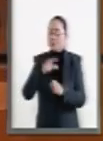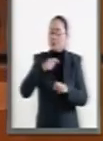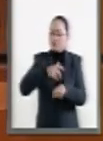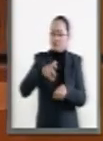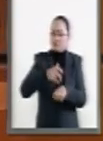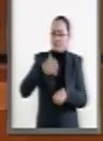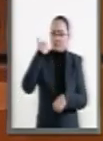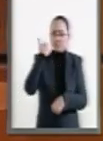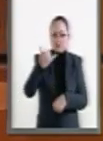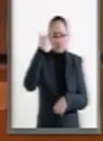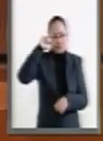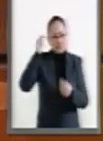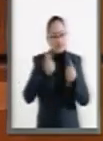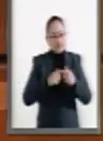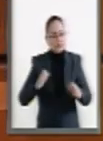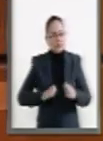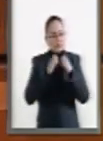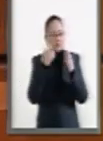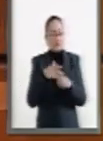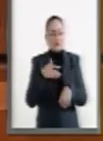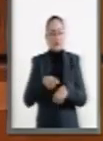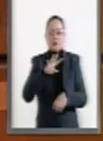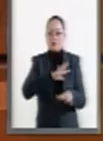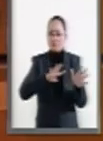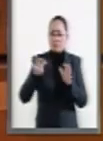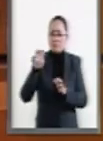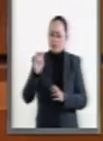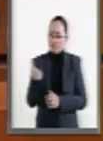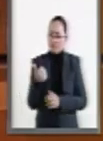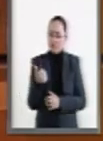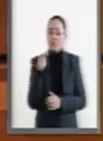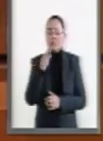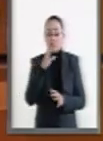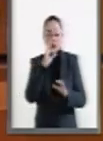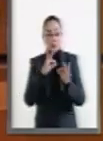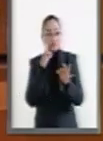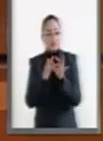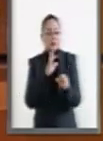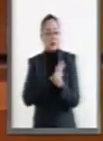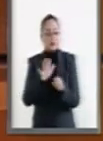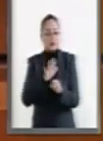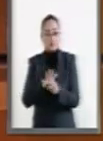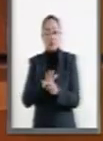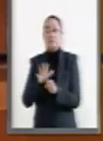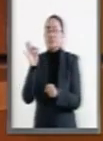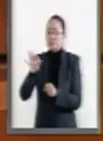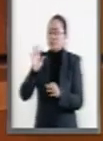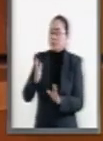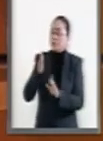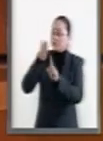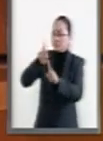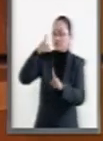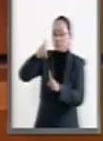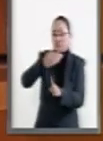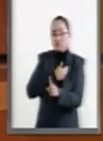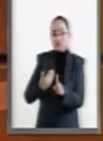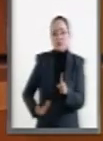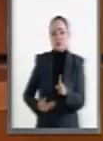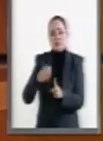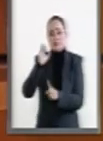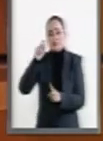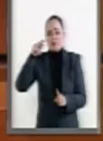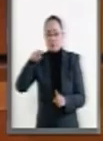de llamadas de emergencia 911, cumpliéndose así con uno de los compromisos del presidente Enrique Peña Nieto